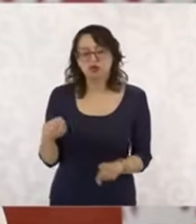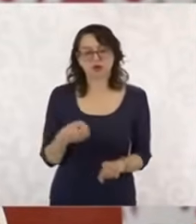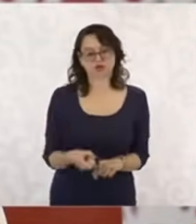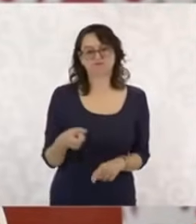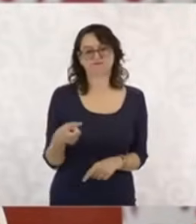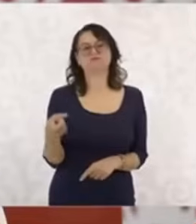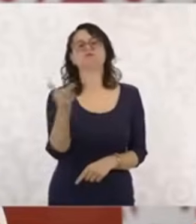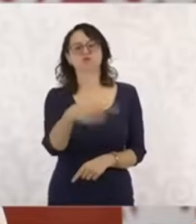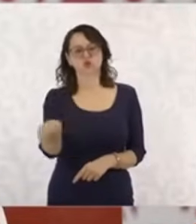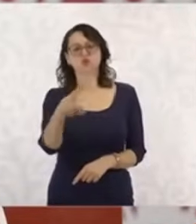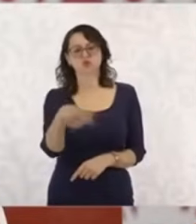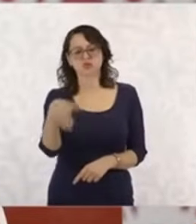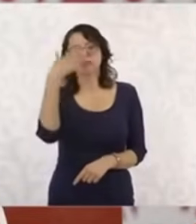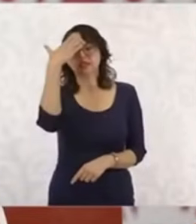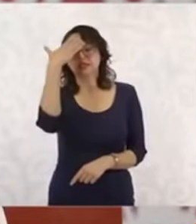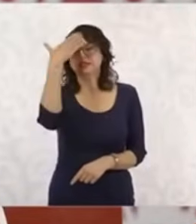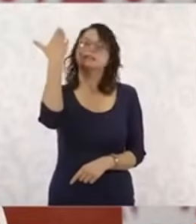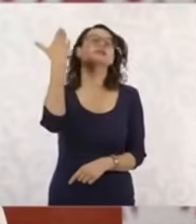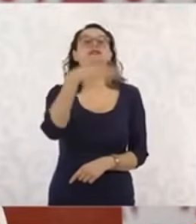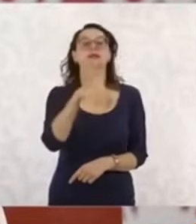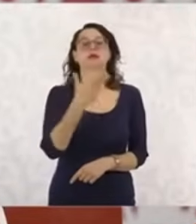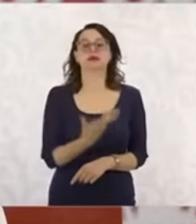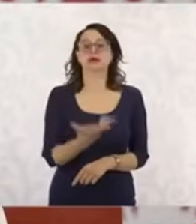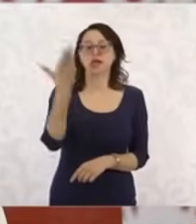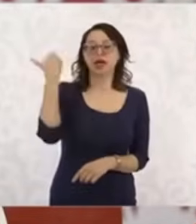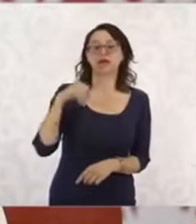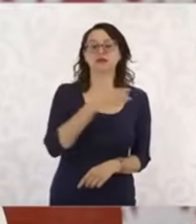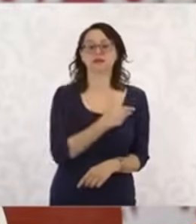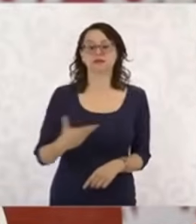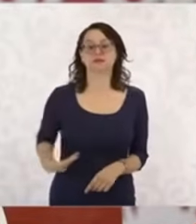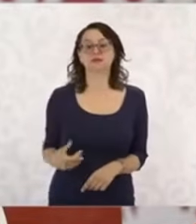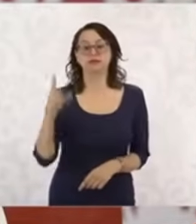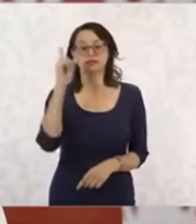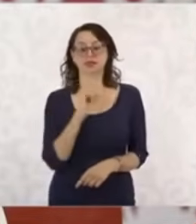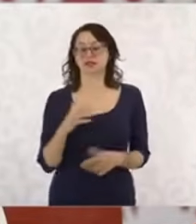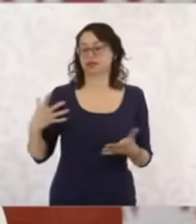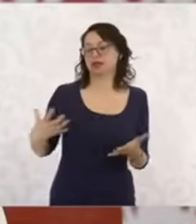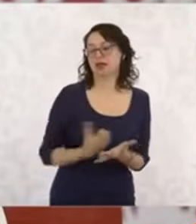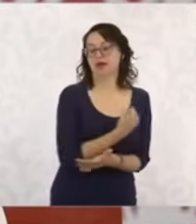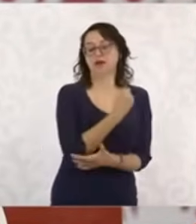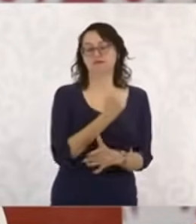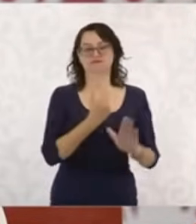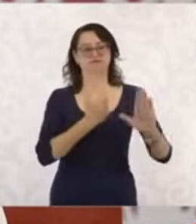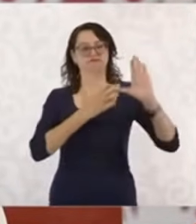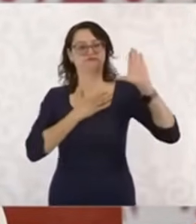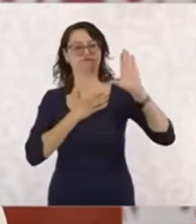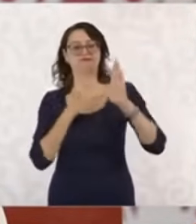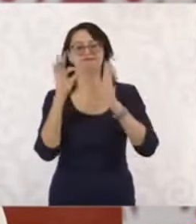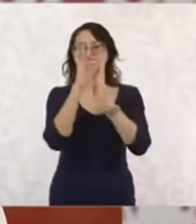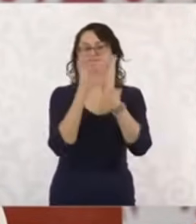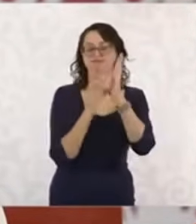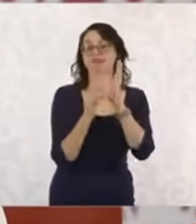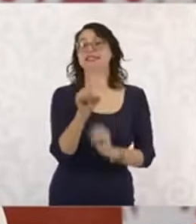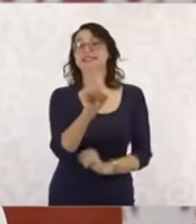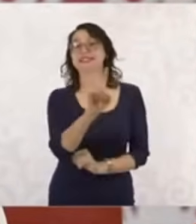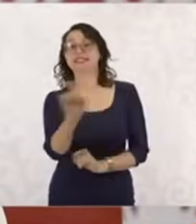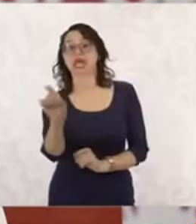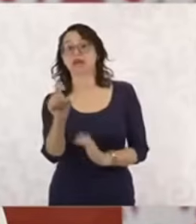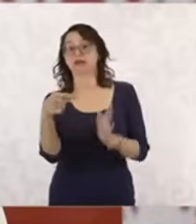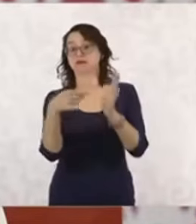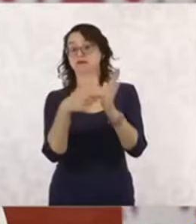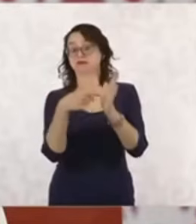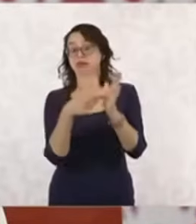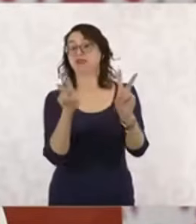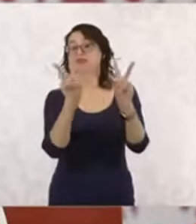ustedes saben, es uno de los 100 compromisos que realizó nuestra presidenta. Recordar que durante el